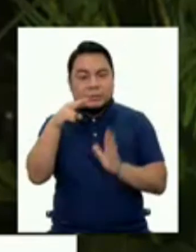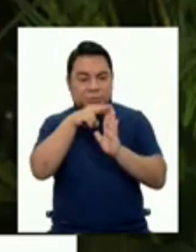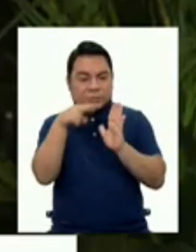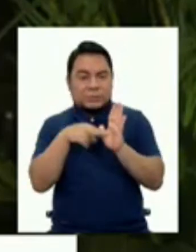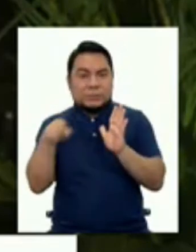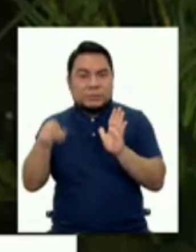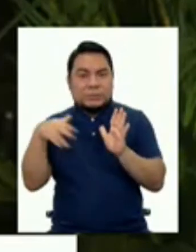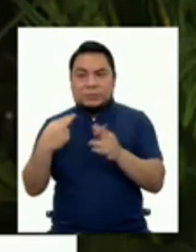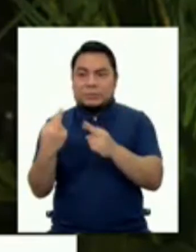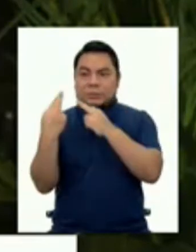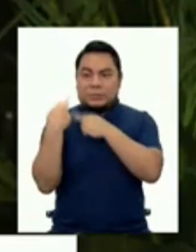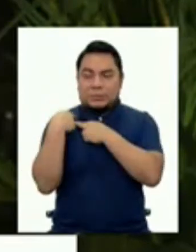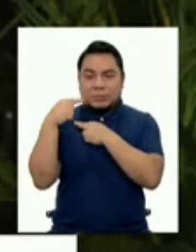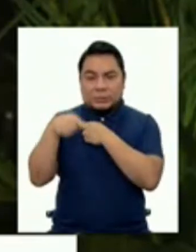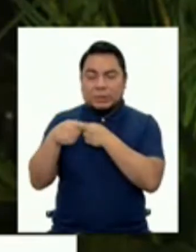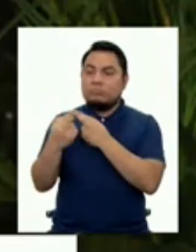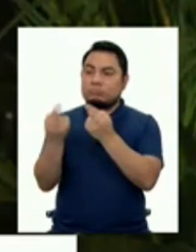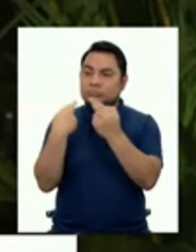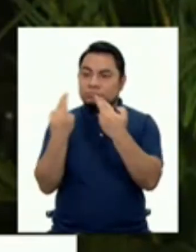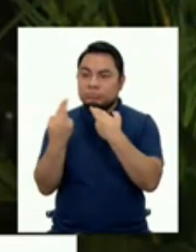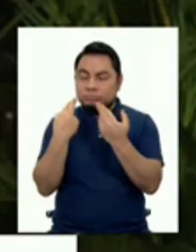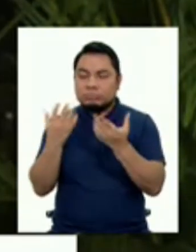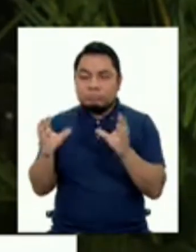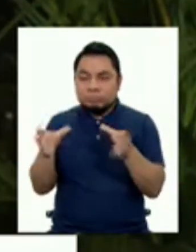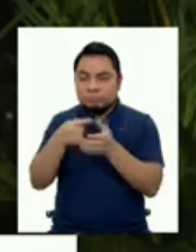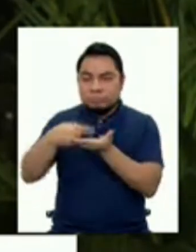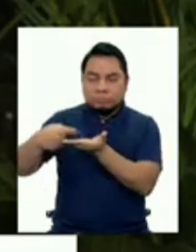reglamentos, y la respuesta ha sido una votación en comisión